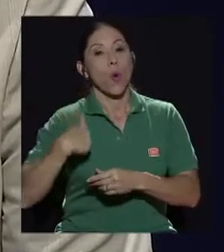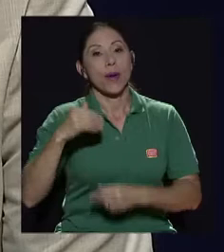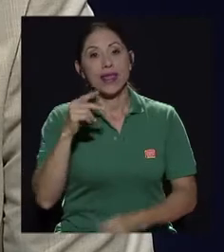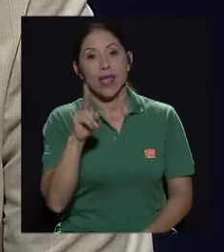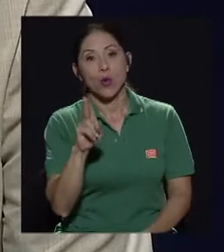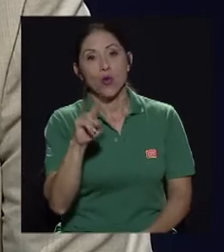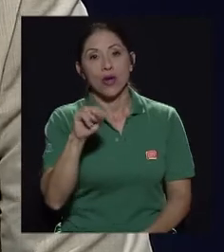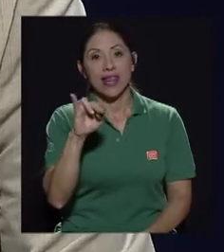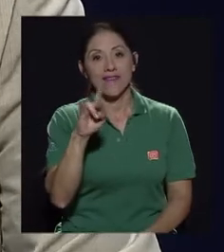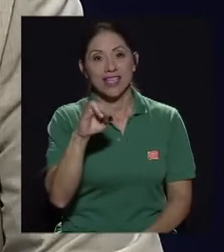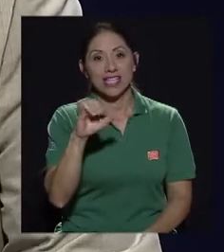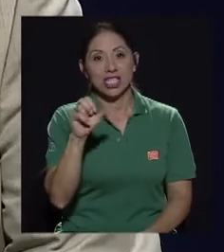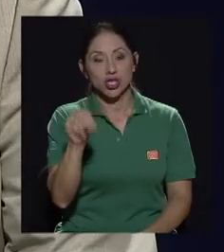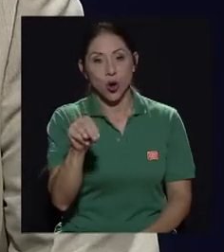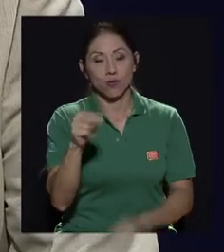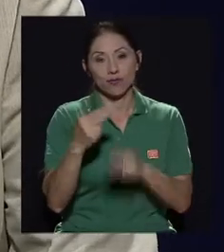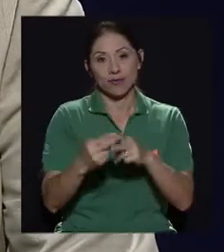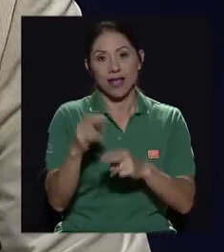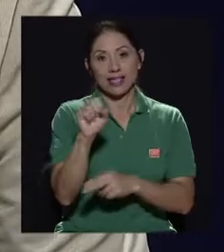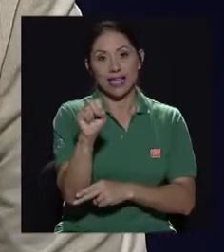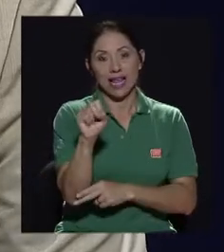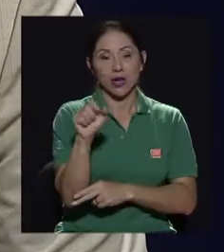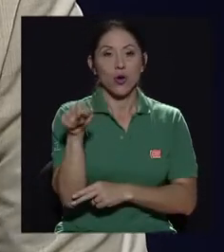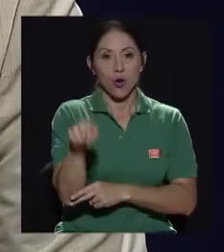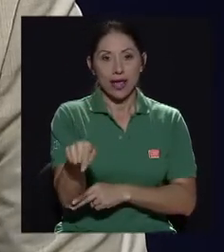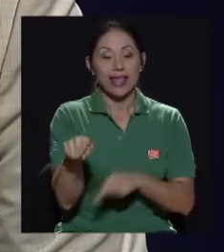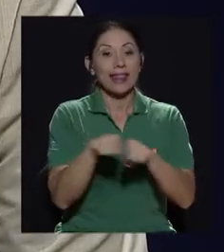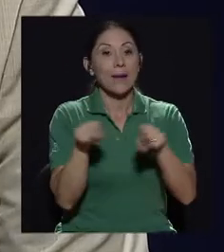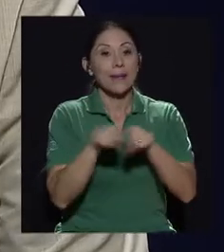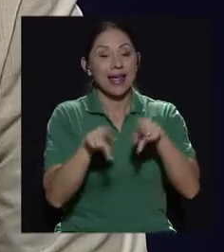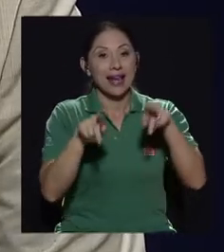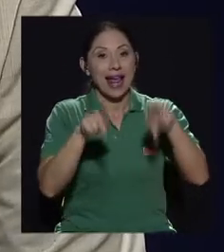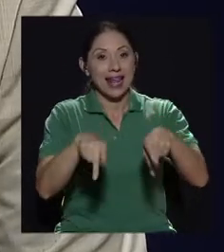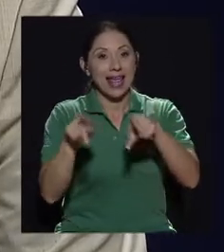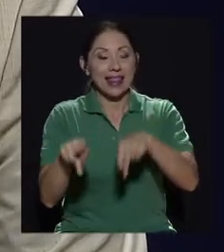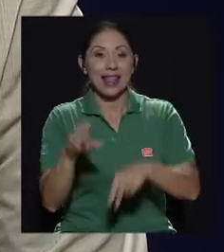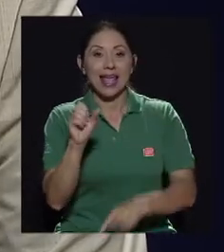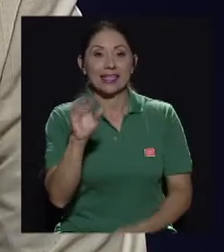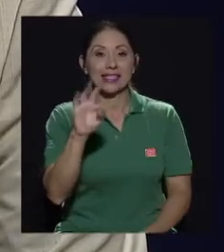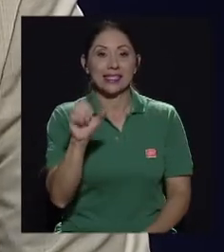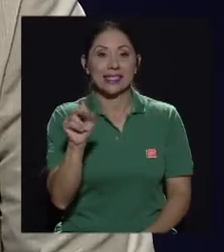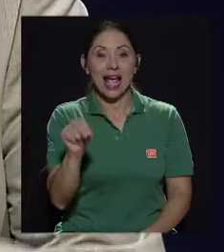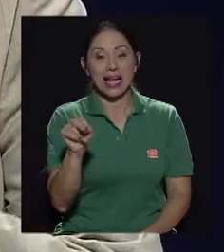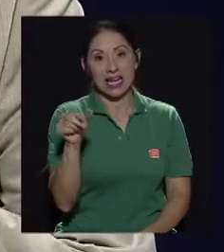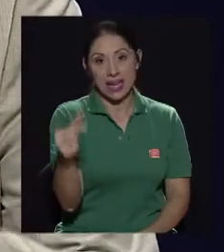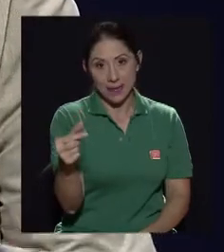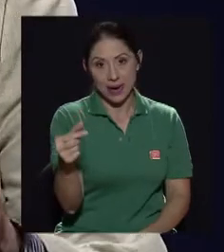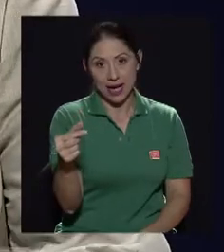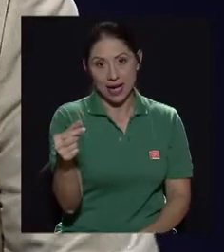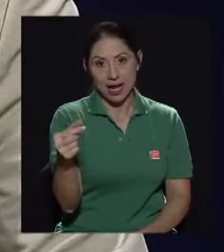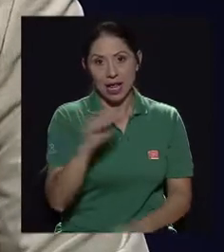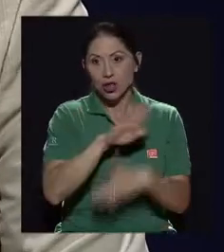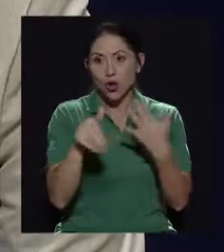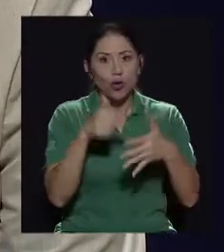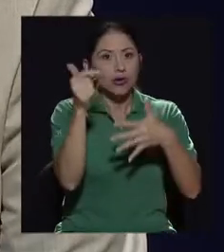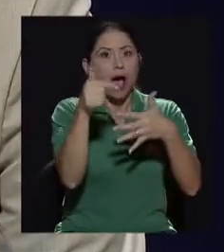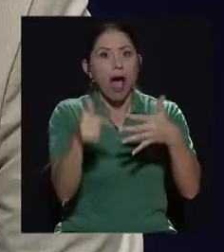este y también la gente de grinberg estan grinberg todos